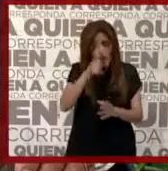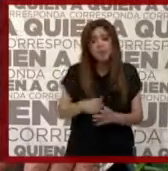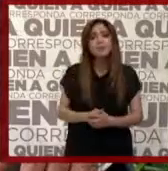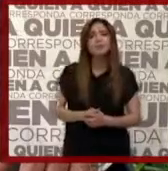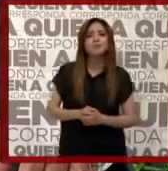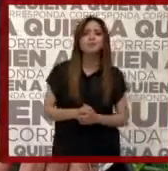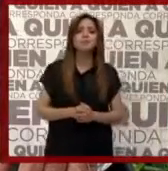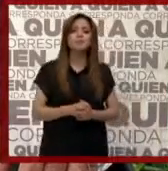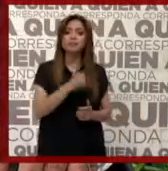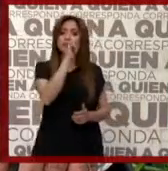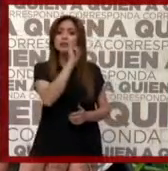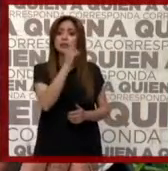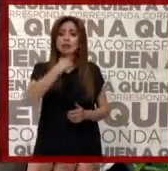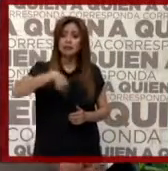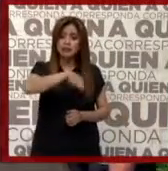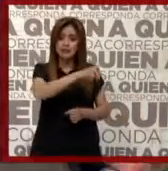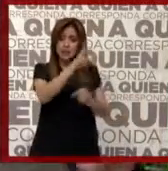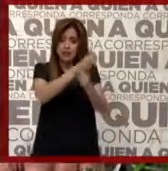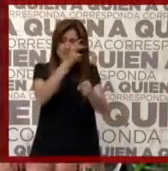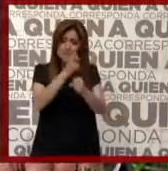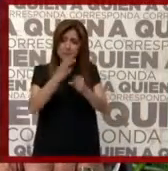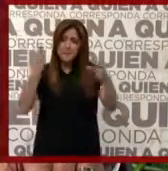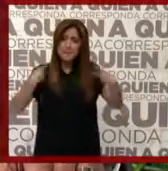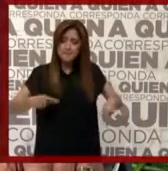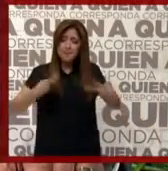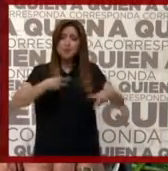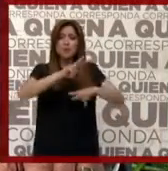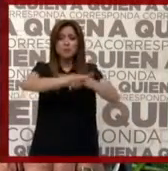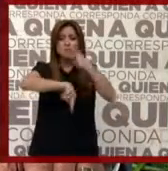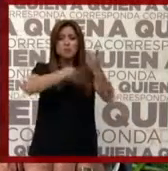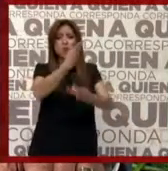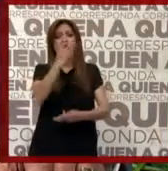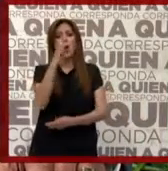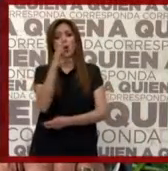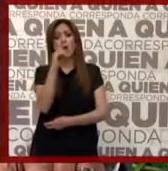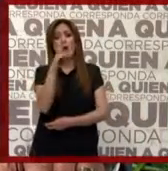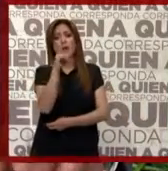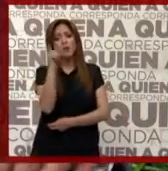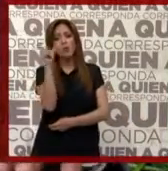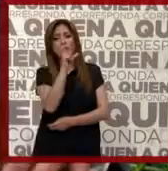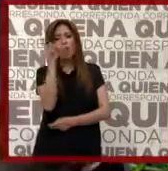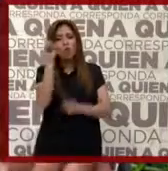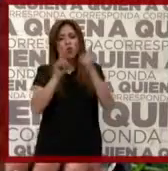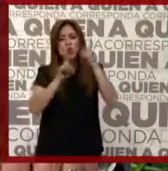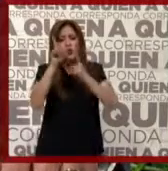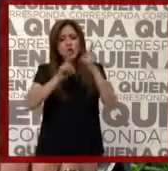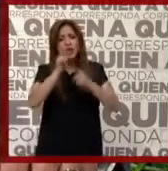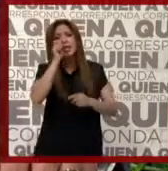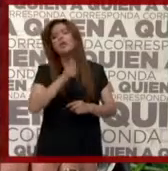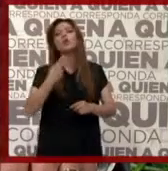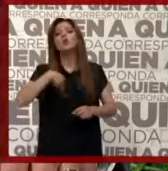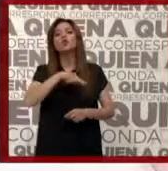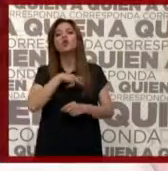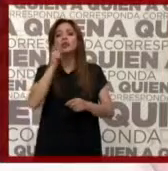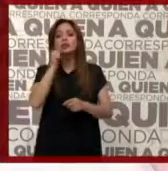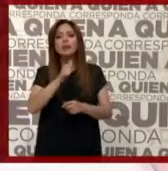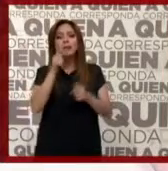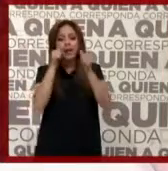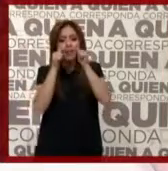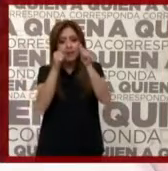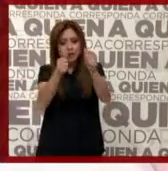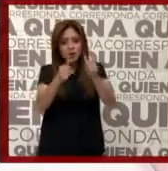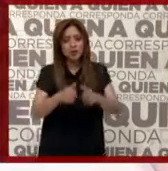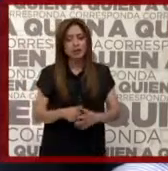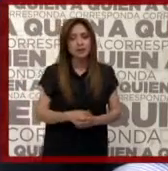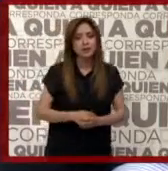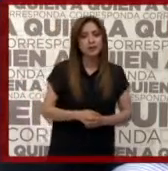a todos sus televidentes a que acudan a la economía con tengan inquietudes estamos en nuestras funciones servirlos sobre tu mejor publicista